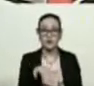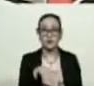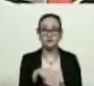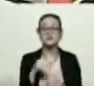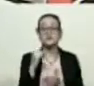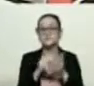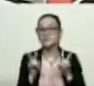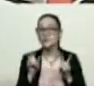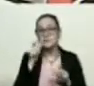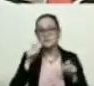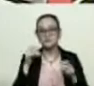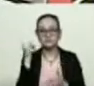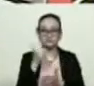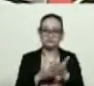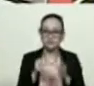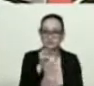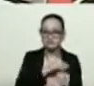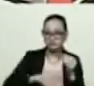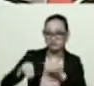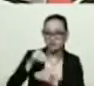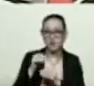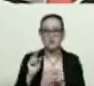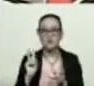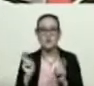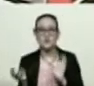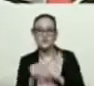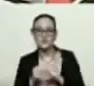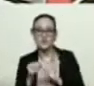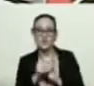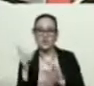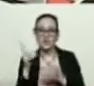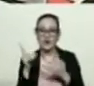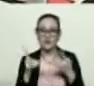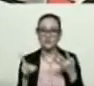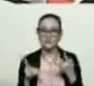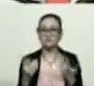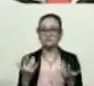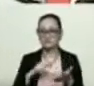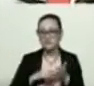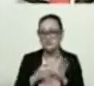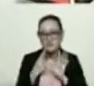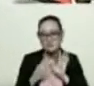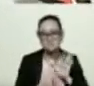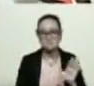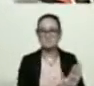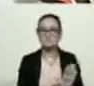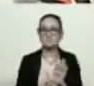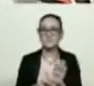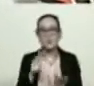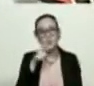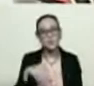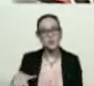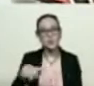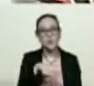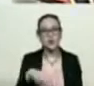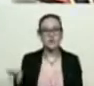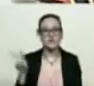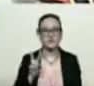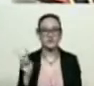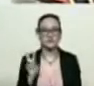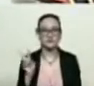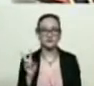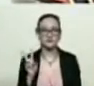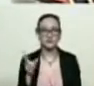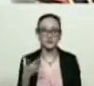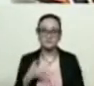inscritos reubicaciones actualizaciones de datos una vez más el pueblo de venezuela todo su